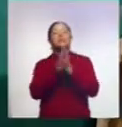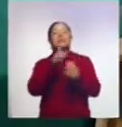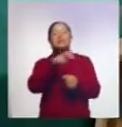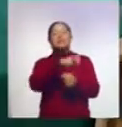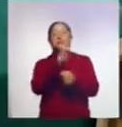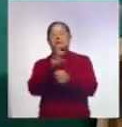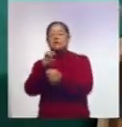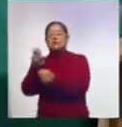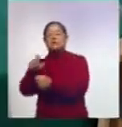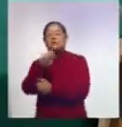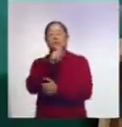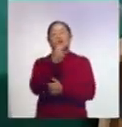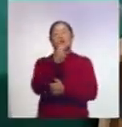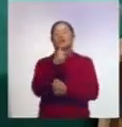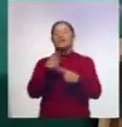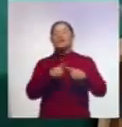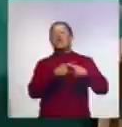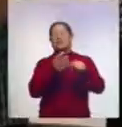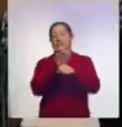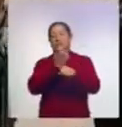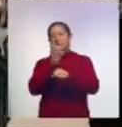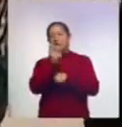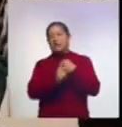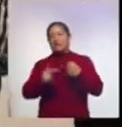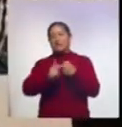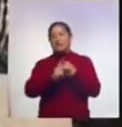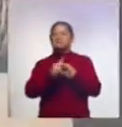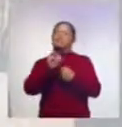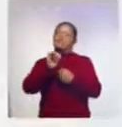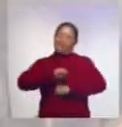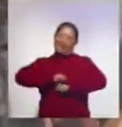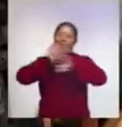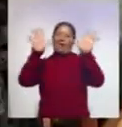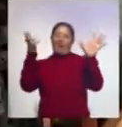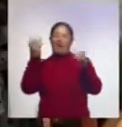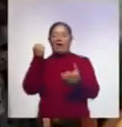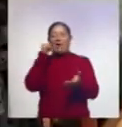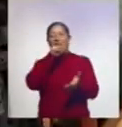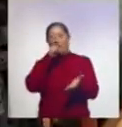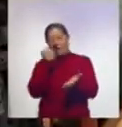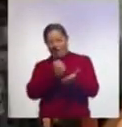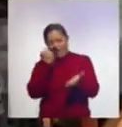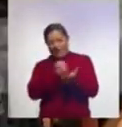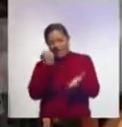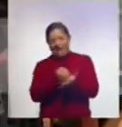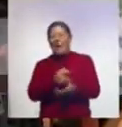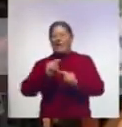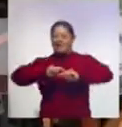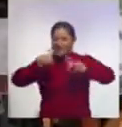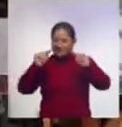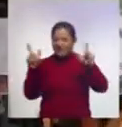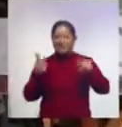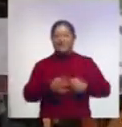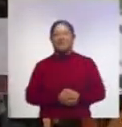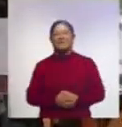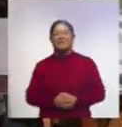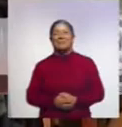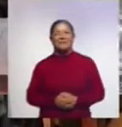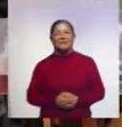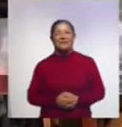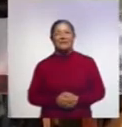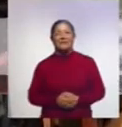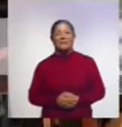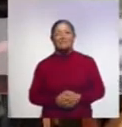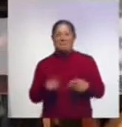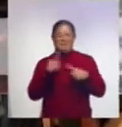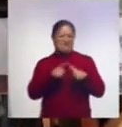diferentes estados del país. Destacarán, por supuesto, las etiquetas tlaxcaltecas. En los diversos estilos que se fabrican,